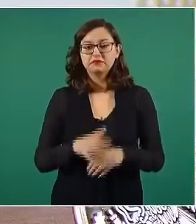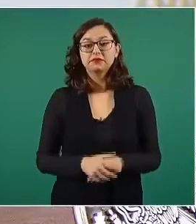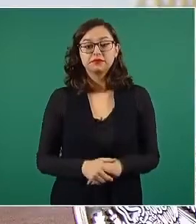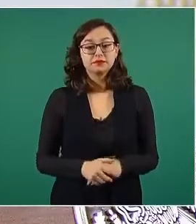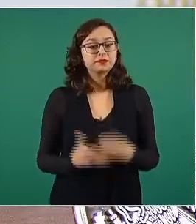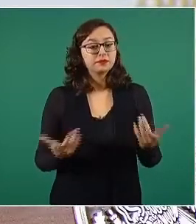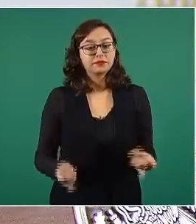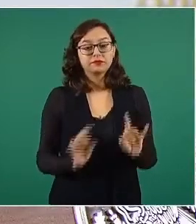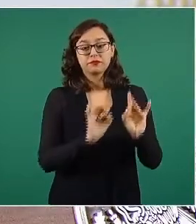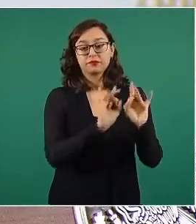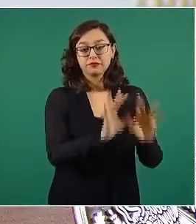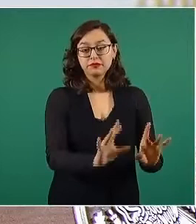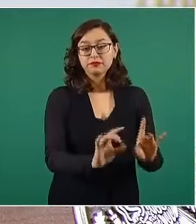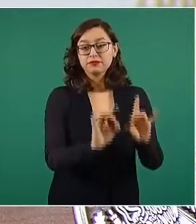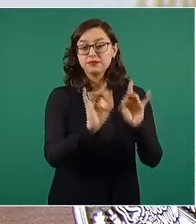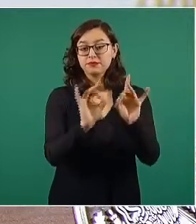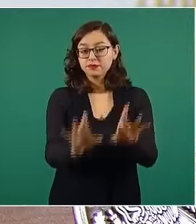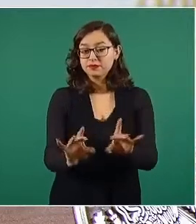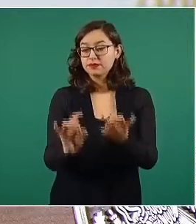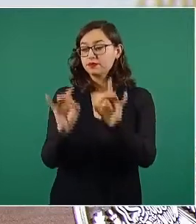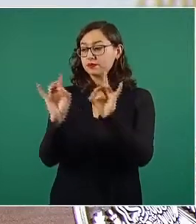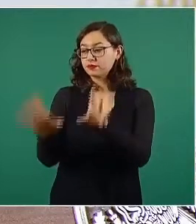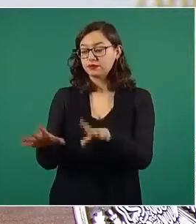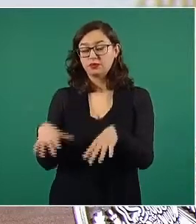muy lamentables.